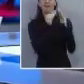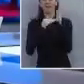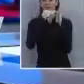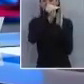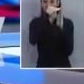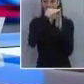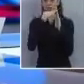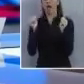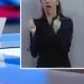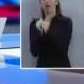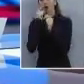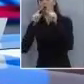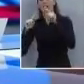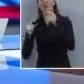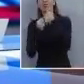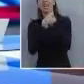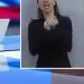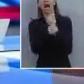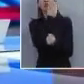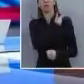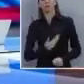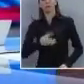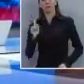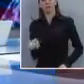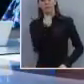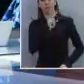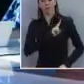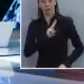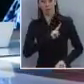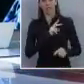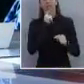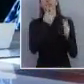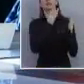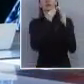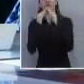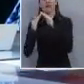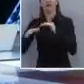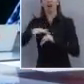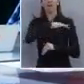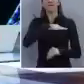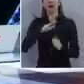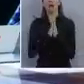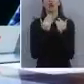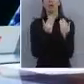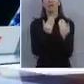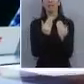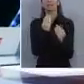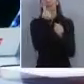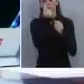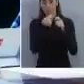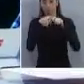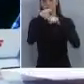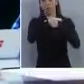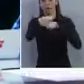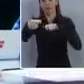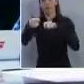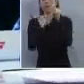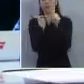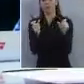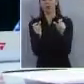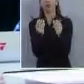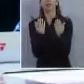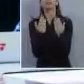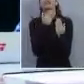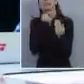Valparaíso hicieron un catastro del número de damnificados. Se anunció la instalación de barrios de emergencia y apoyo económico para aquellos que